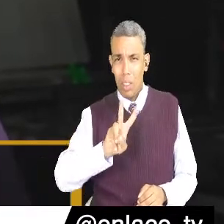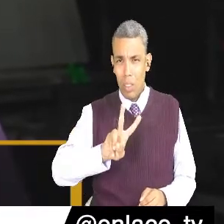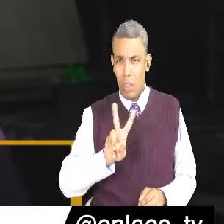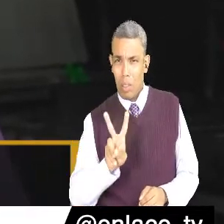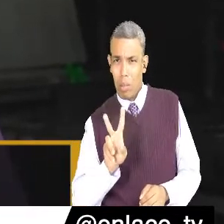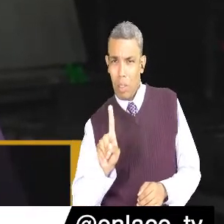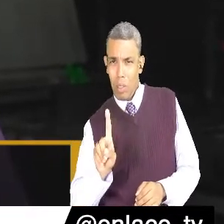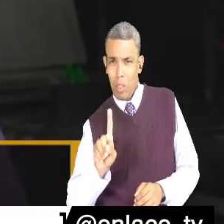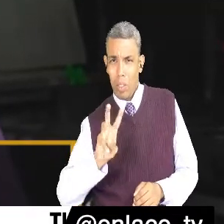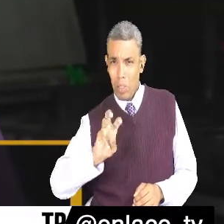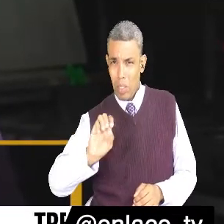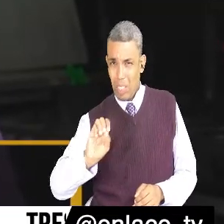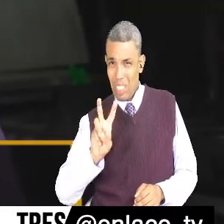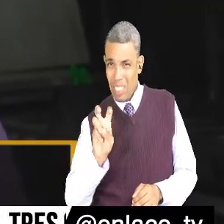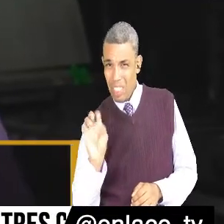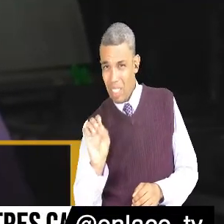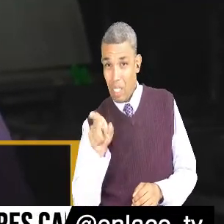318-221-8070, repito,